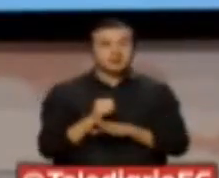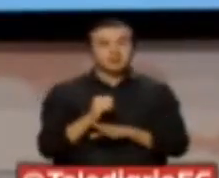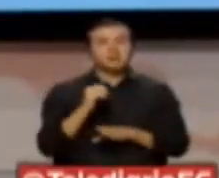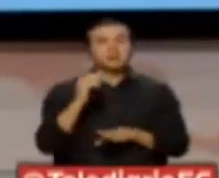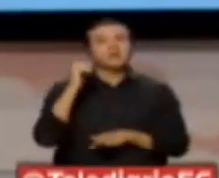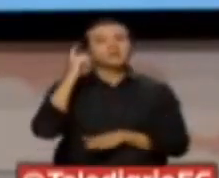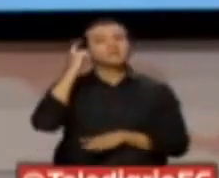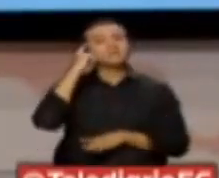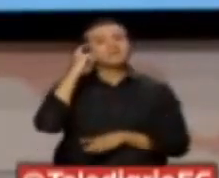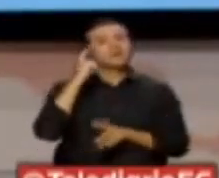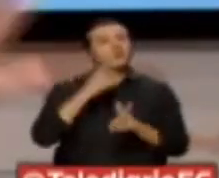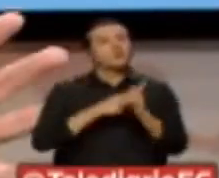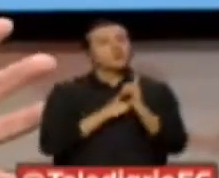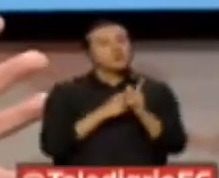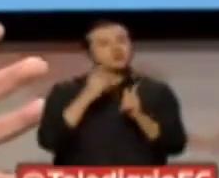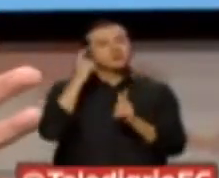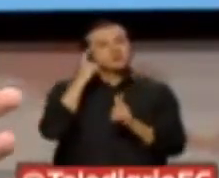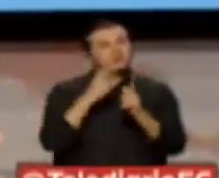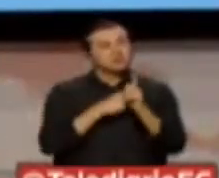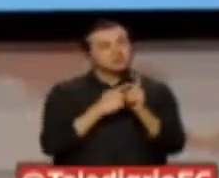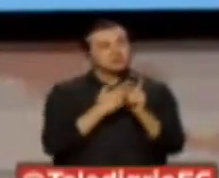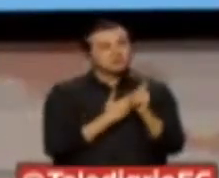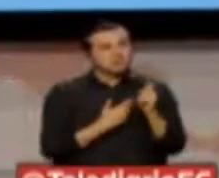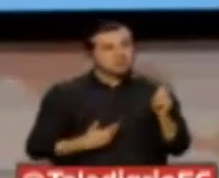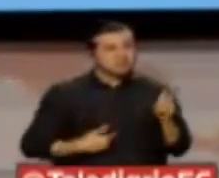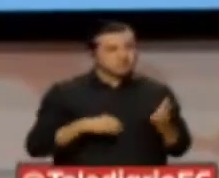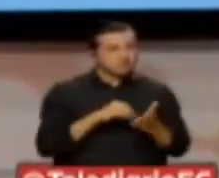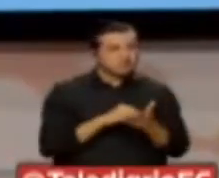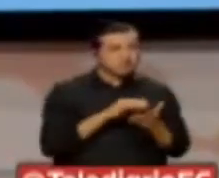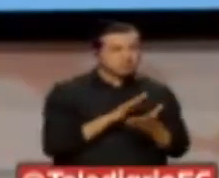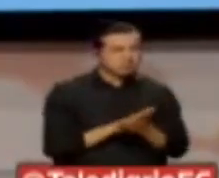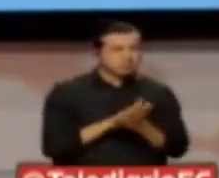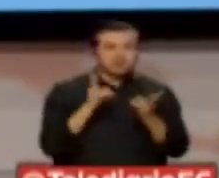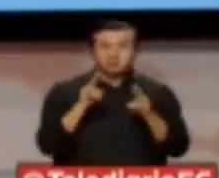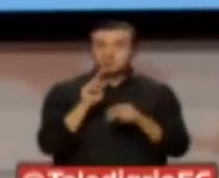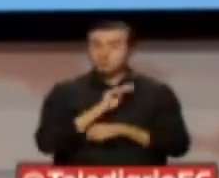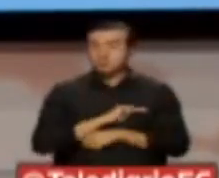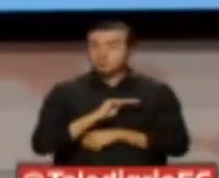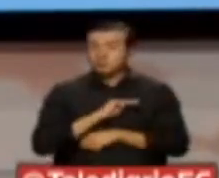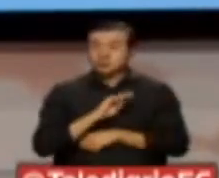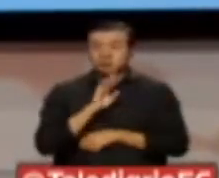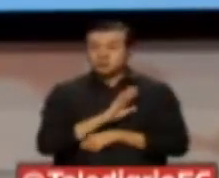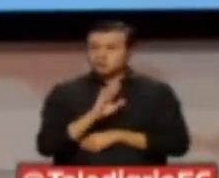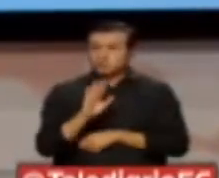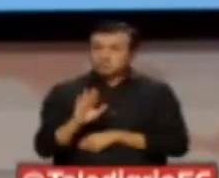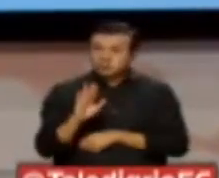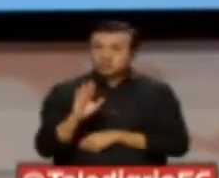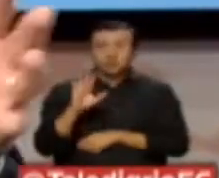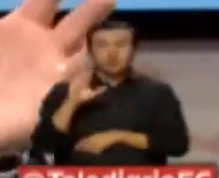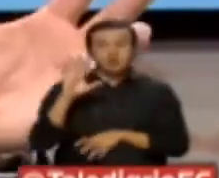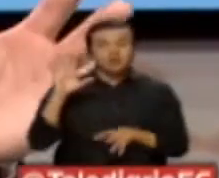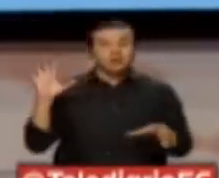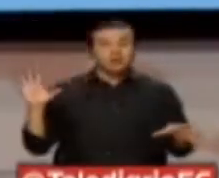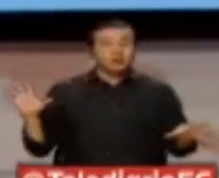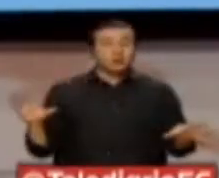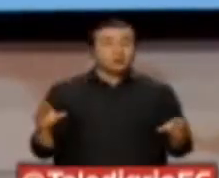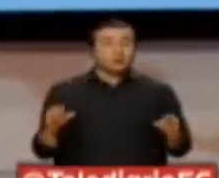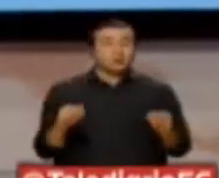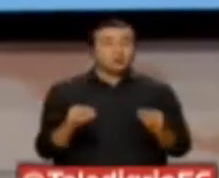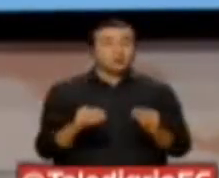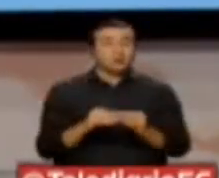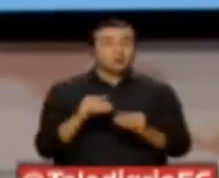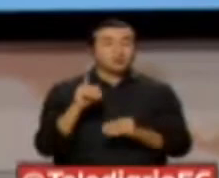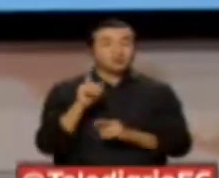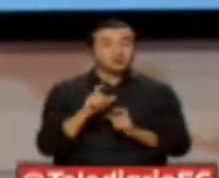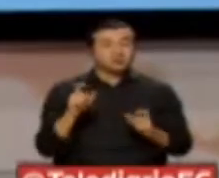sentido de urgencia en el ejecutivo también en los gastos municipales definitivamente todos aquellos actores